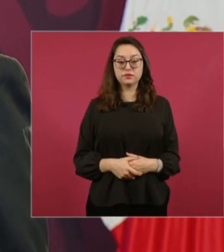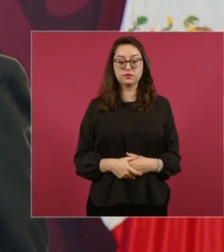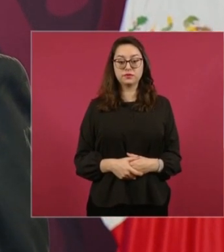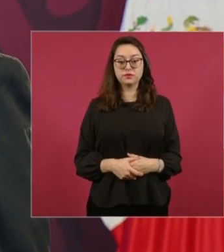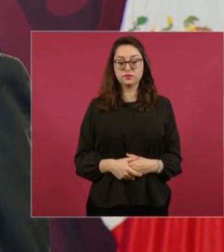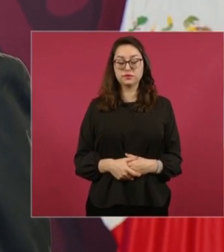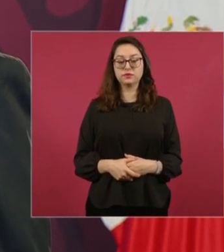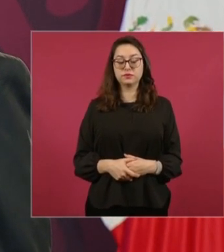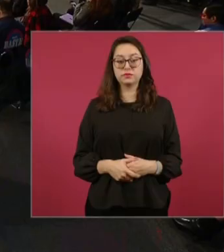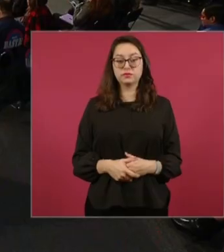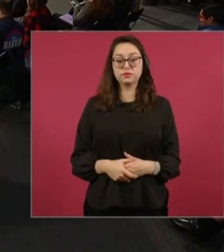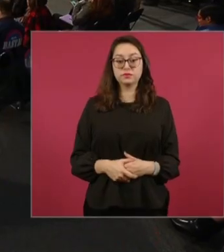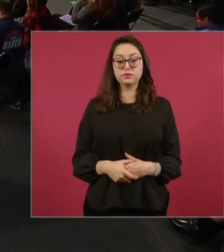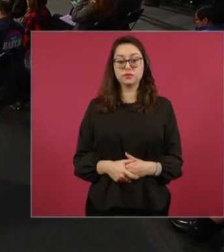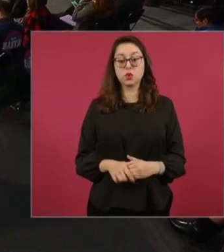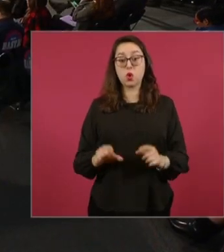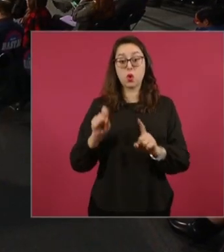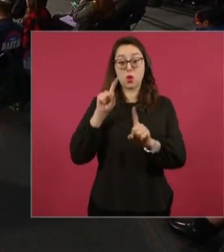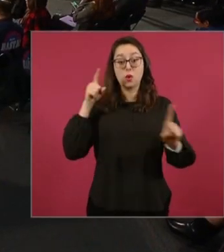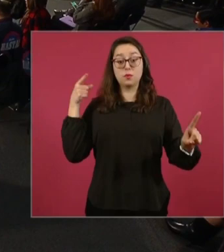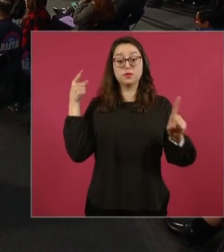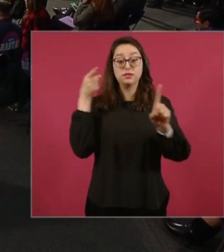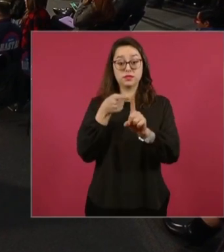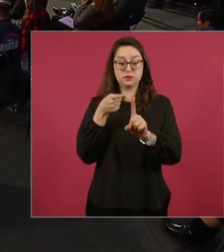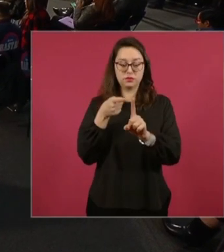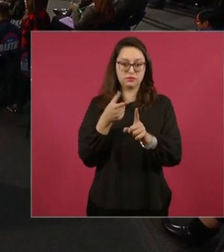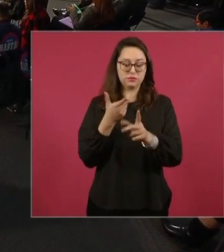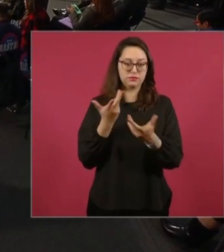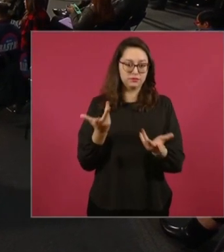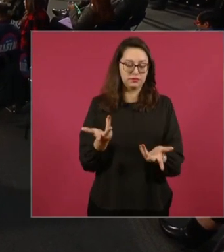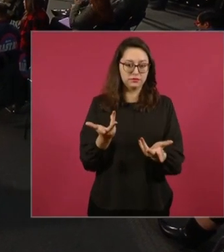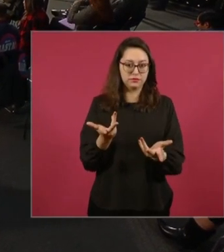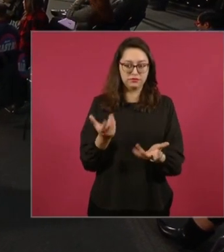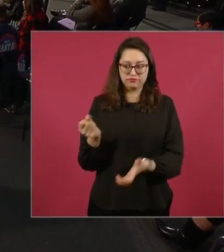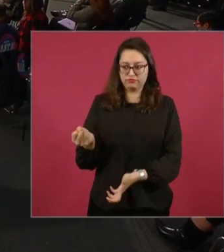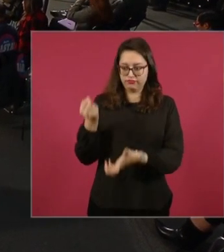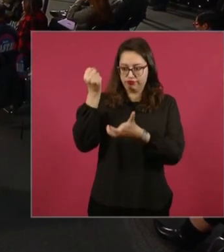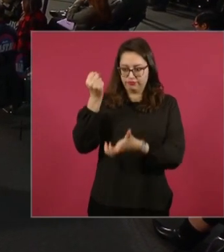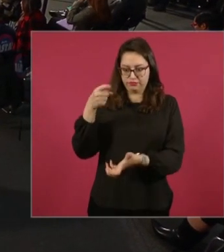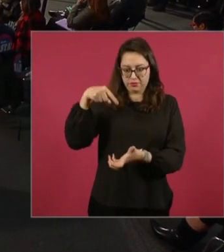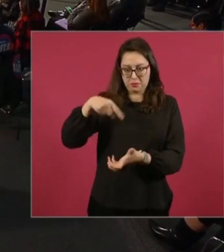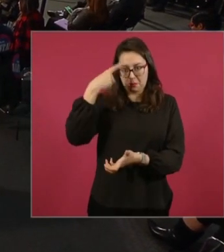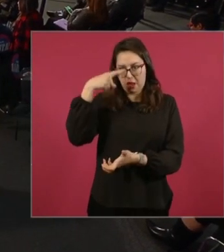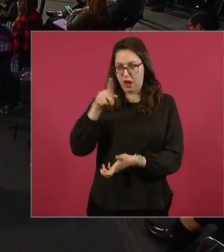pues con ese propósito de distribución del ingreso.